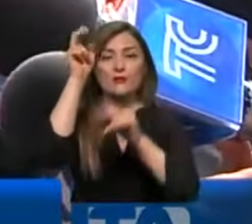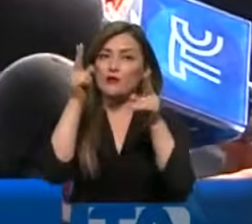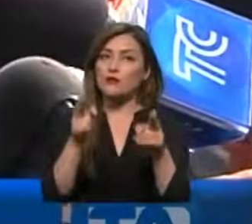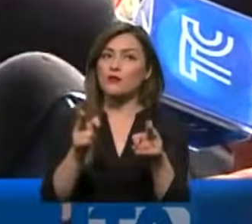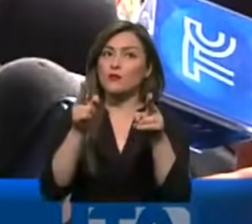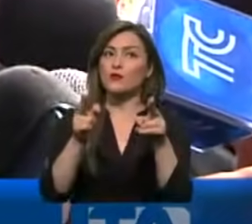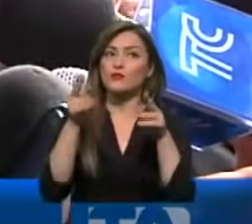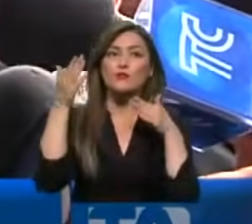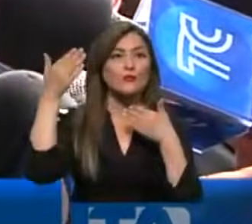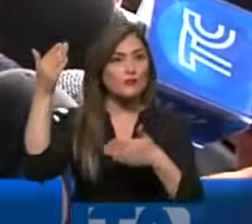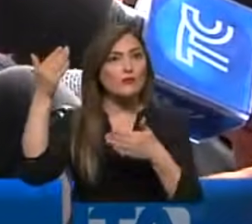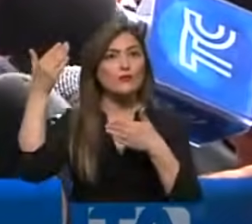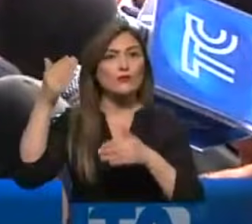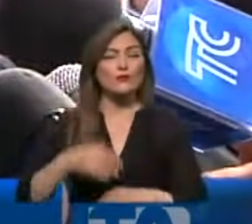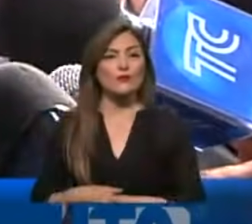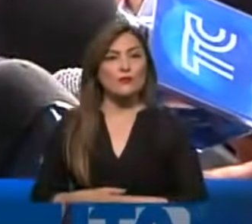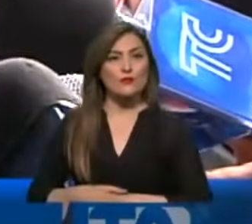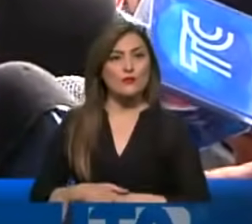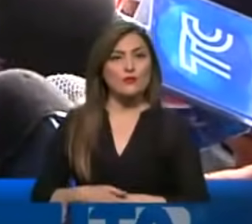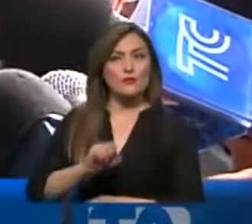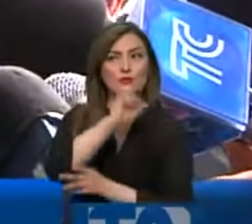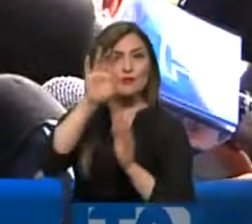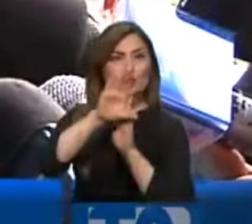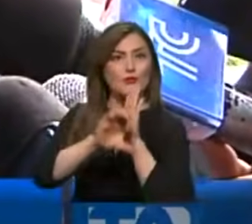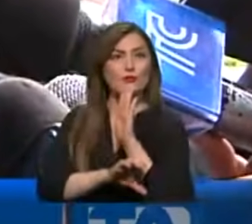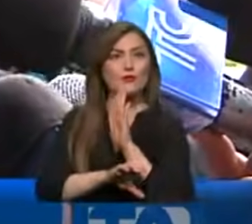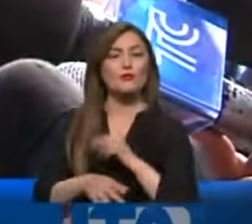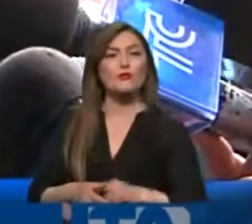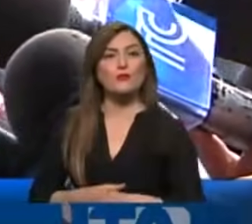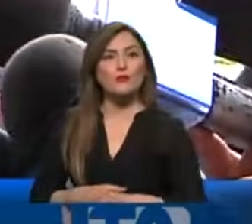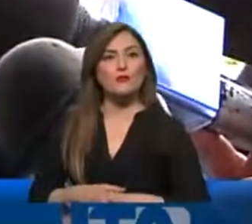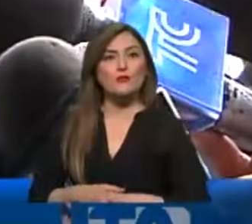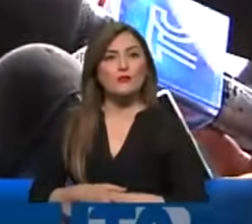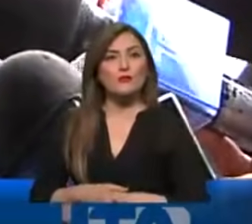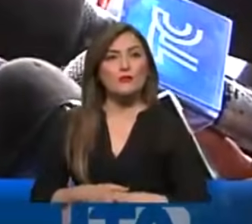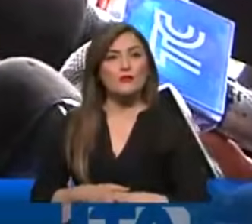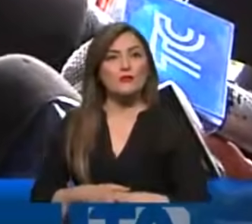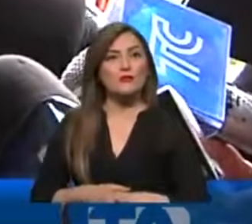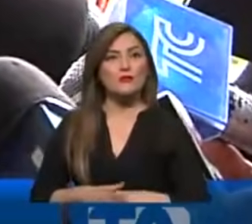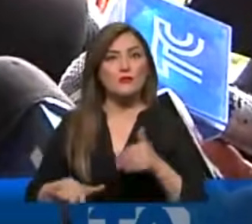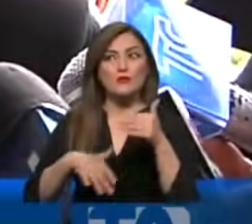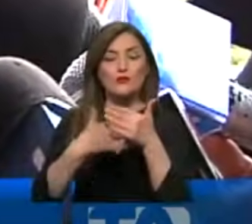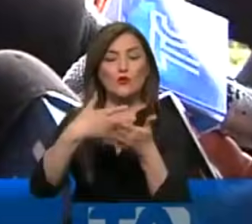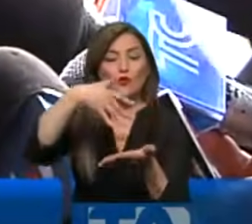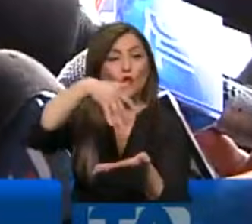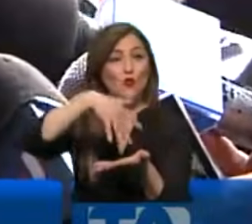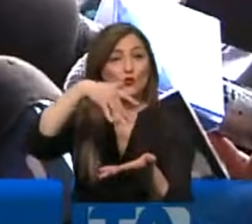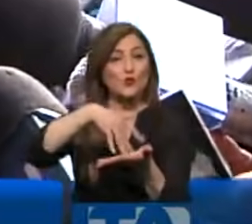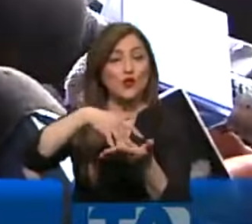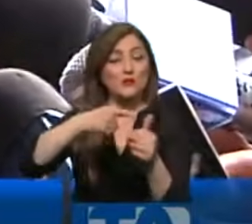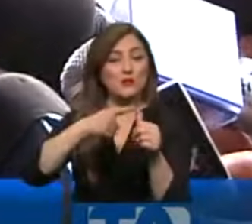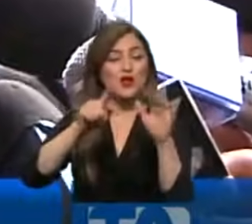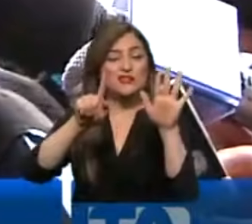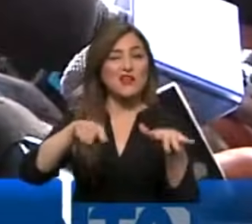humanos, de derechos políticos, de derechos constitucionales, todos, hasta un estudiante del